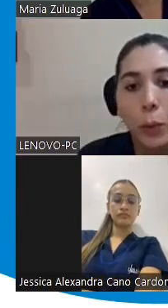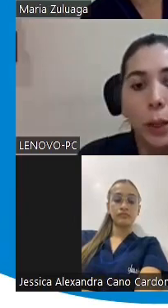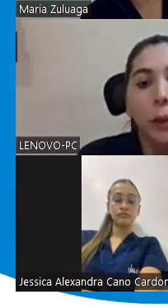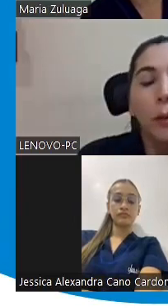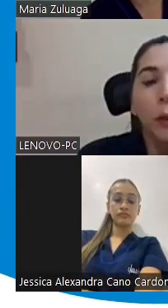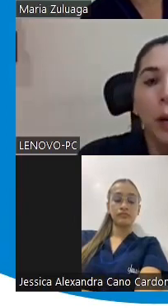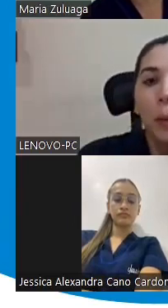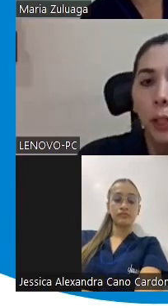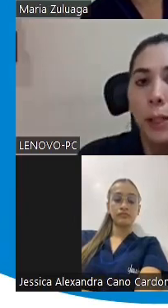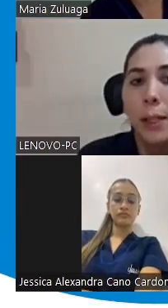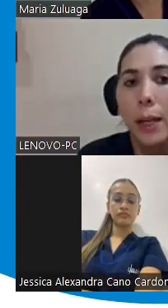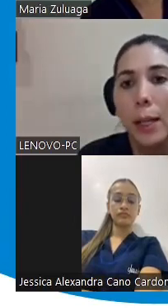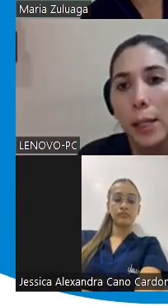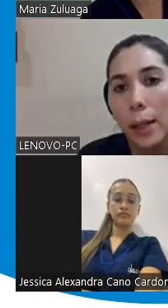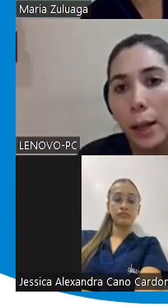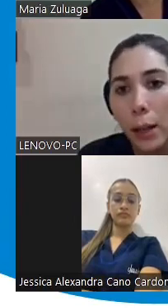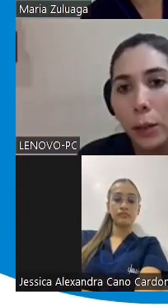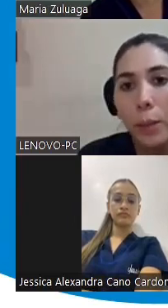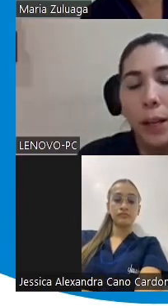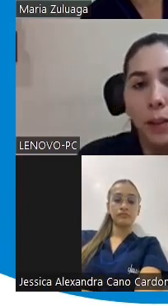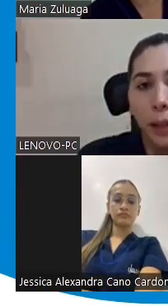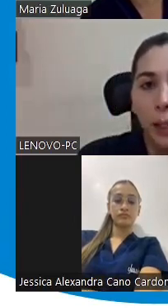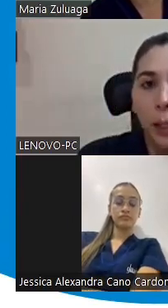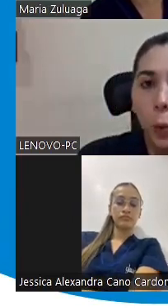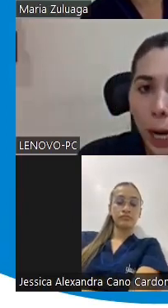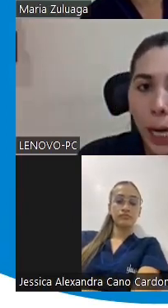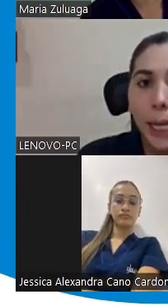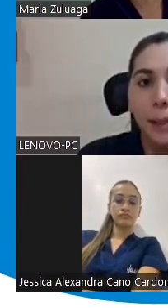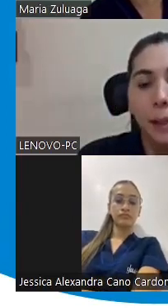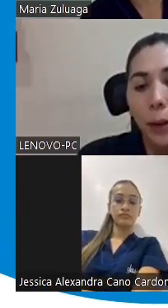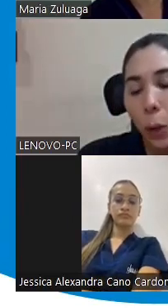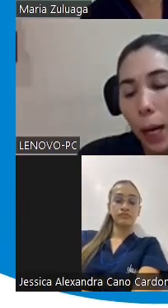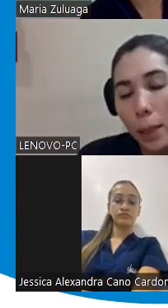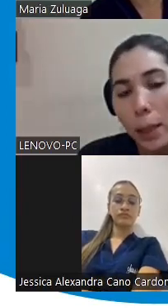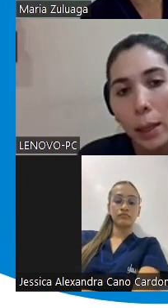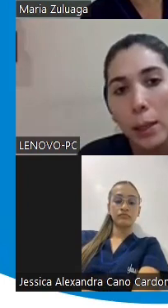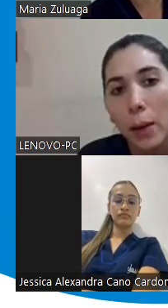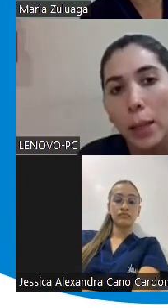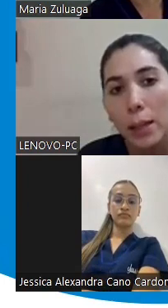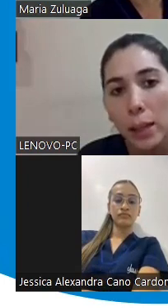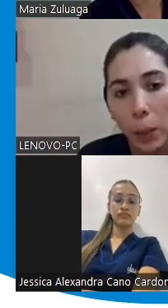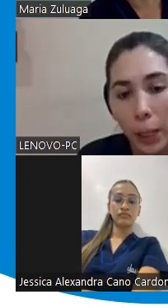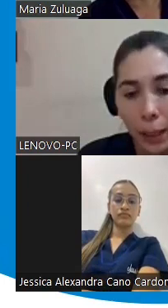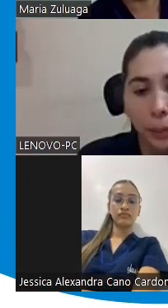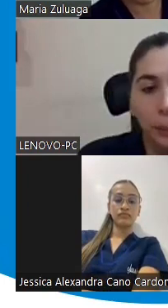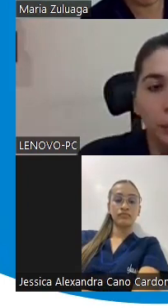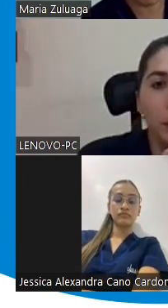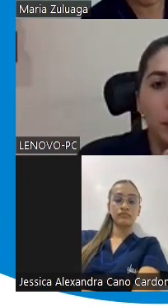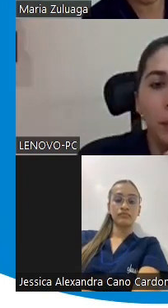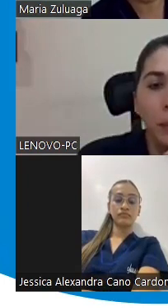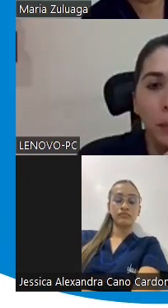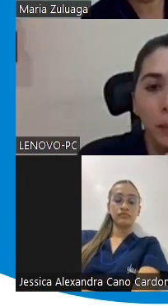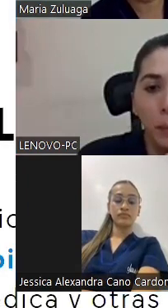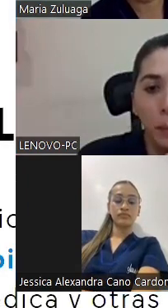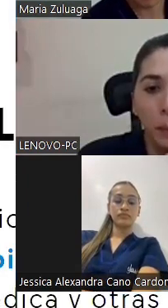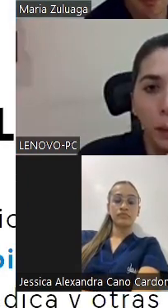El grupo se encuentra conformado por Jessica Alexandra Cano, María Fernanda Zuluaga, Cristian David Loaiza y quienes habla, Lisset Espinal.